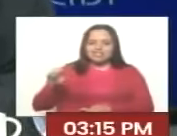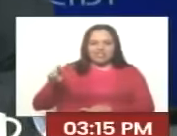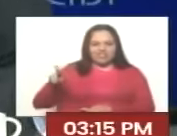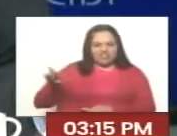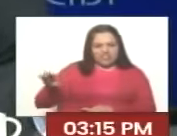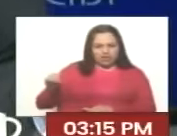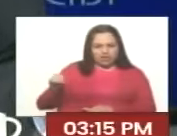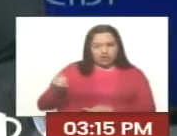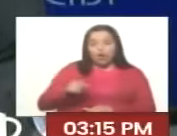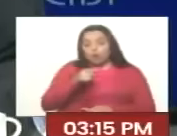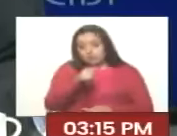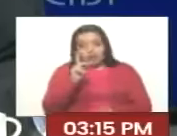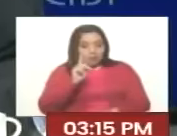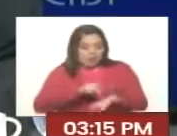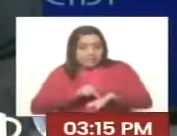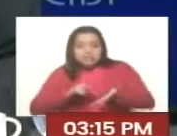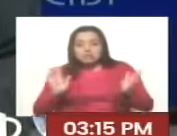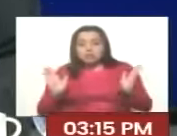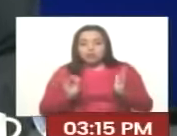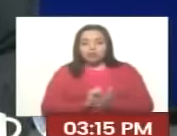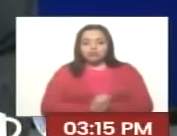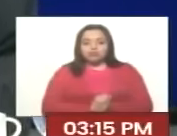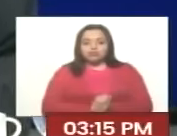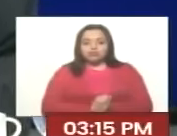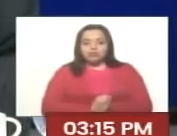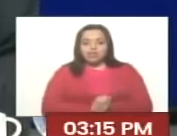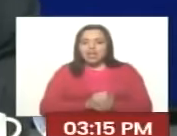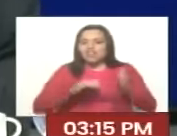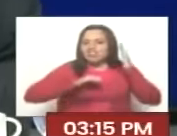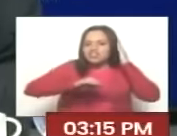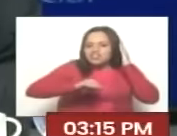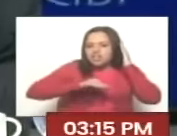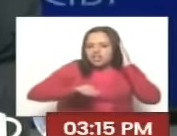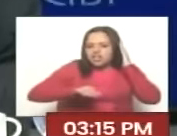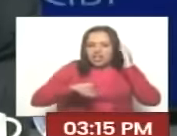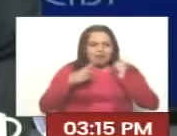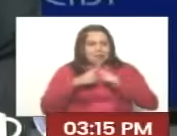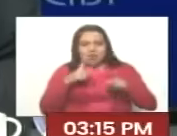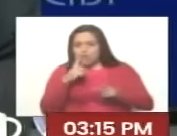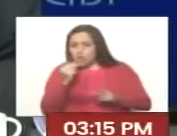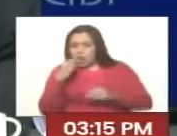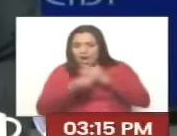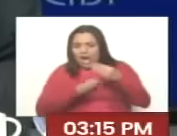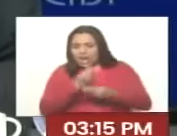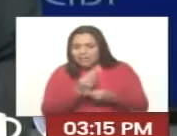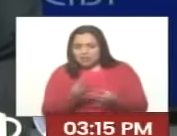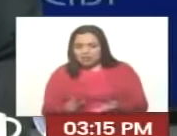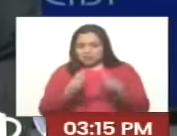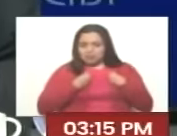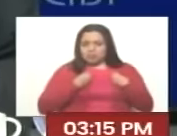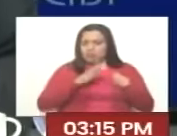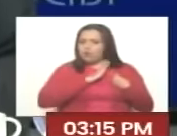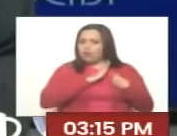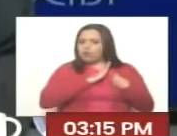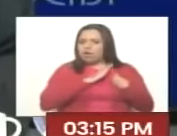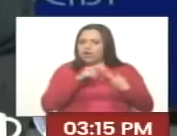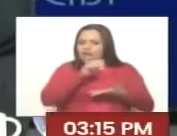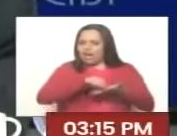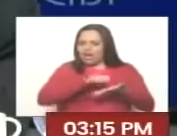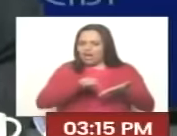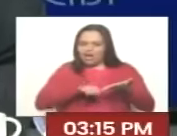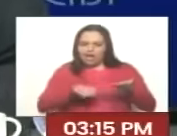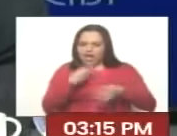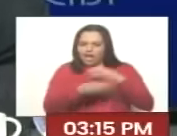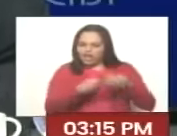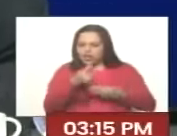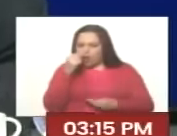usted haya participado como DJ no lo hace dueño de la obra de Cancerbero,